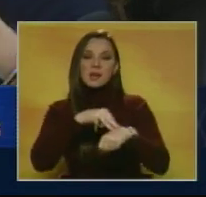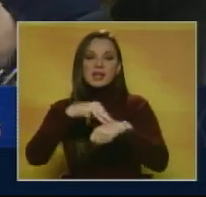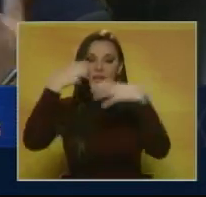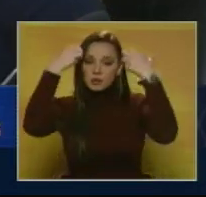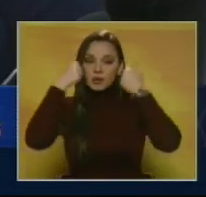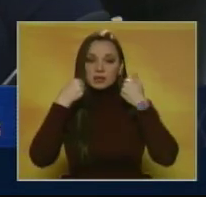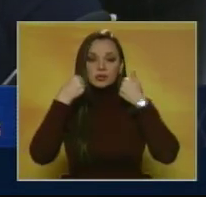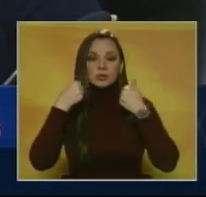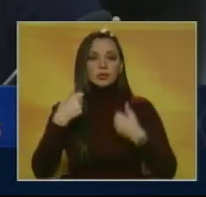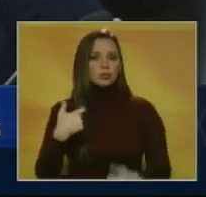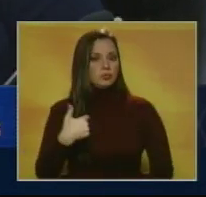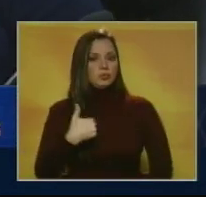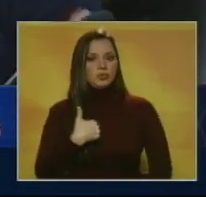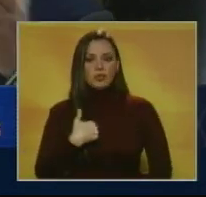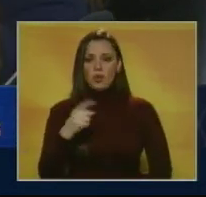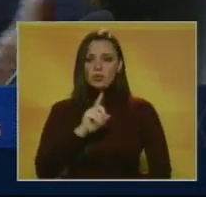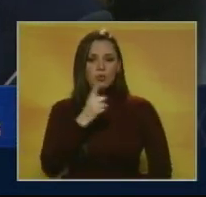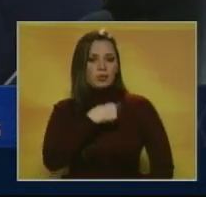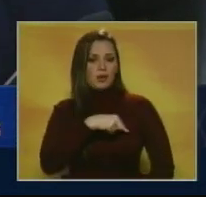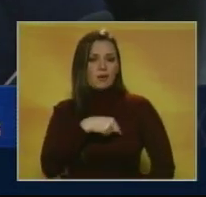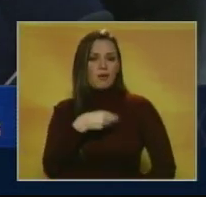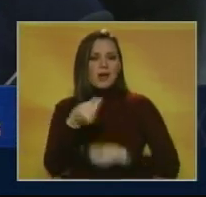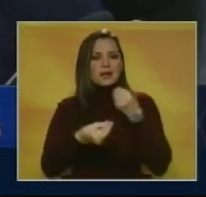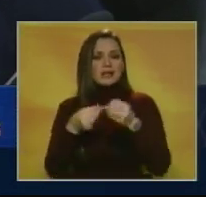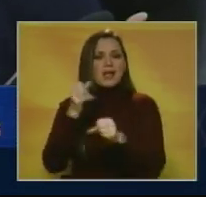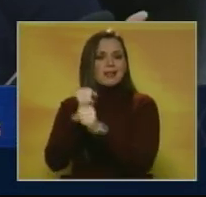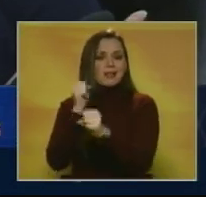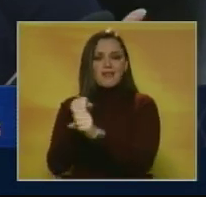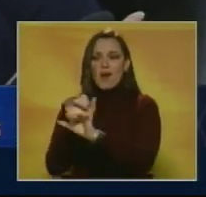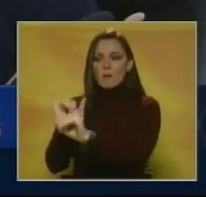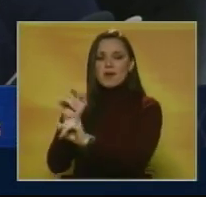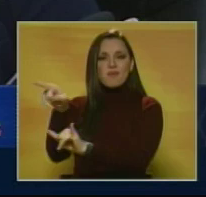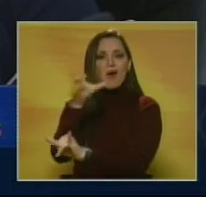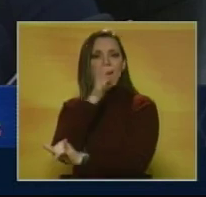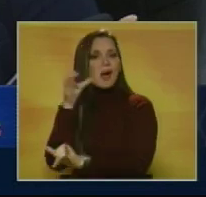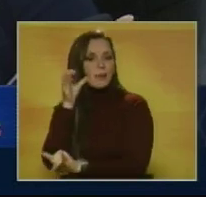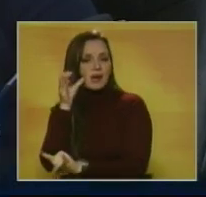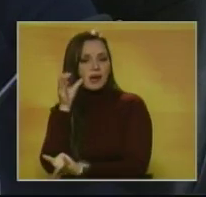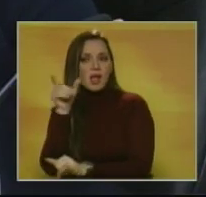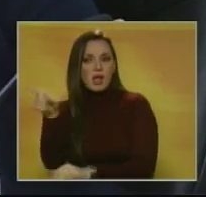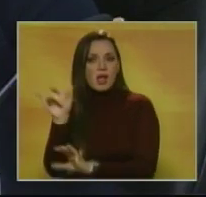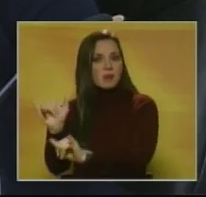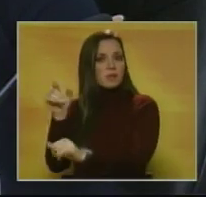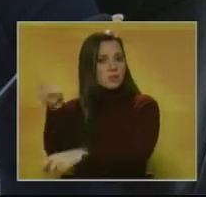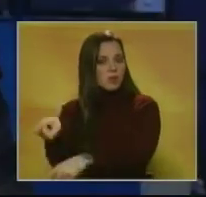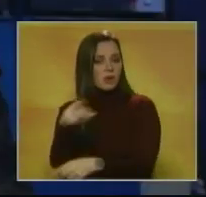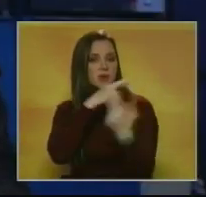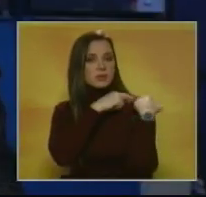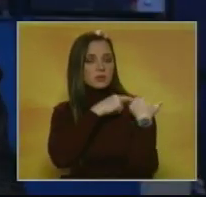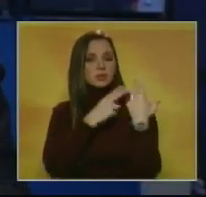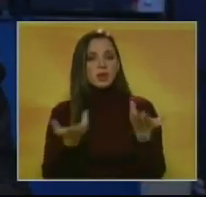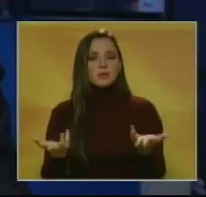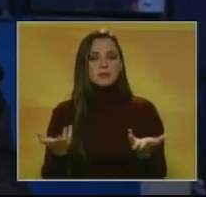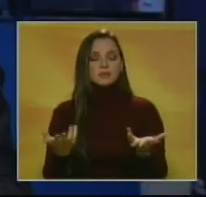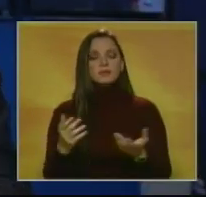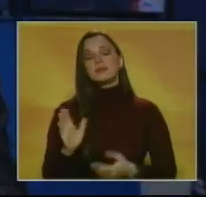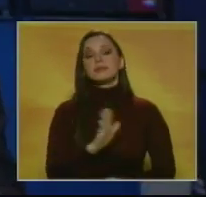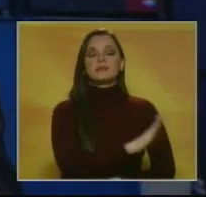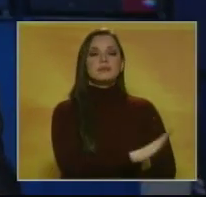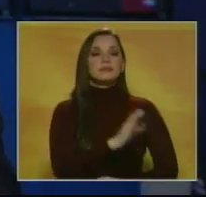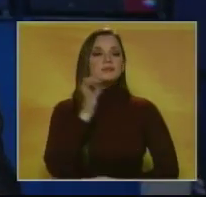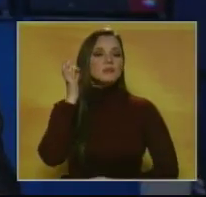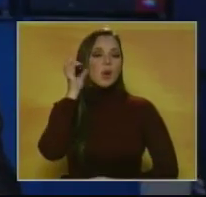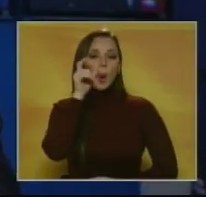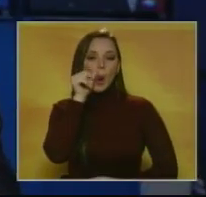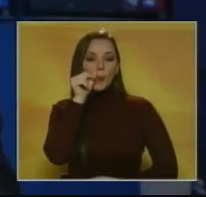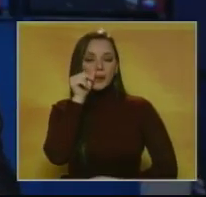Yo no tengo por qué hacerle trabajo a Capriles. Tienen que tener una política para atender a sus privados de libertad. Irán Gaviria, presidente